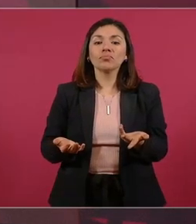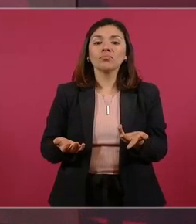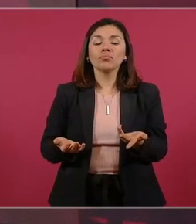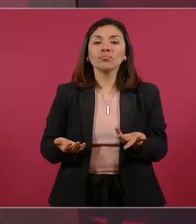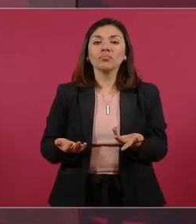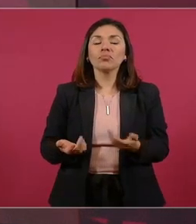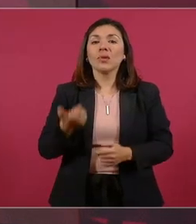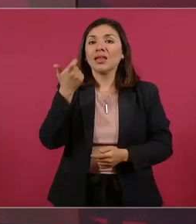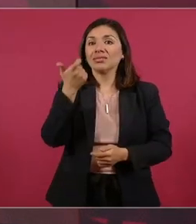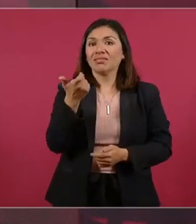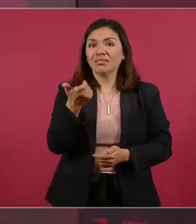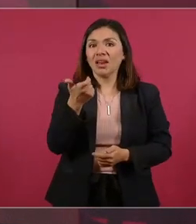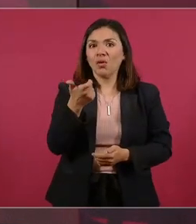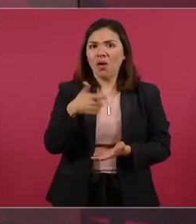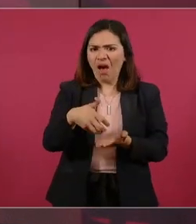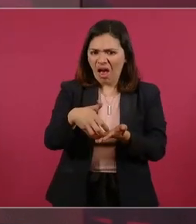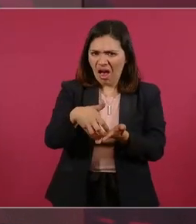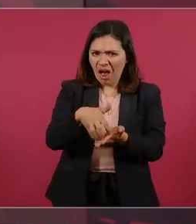ahorre